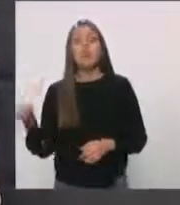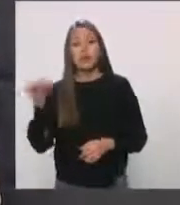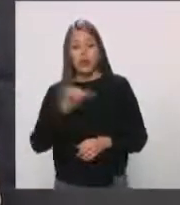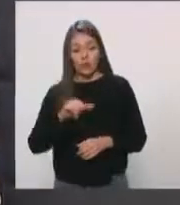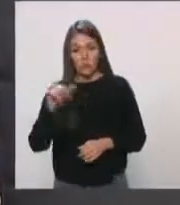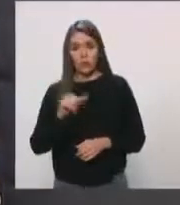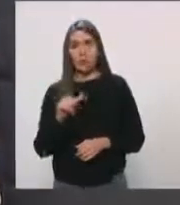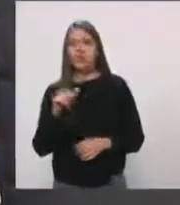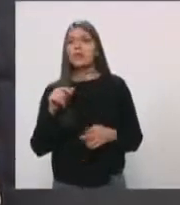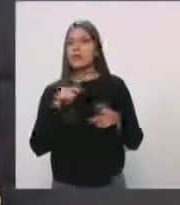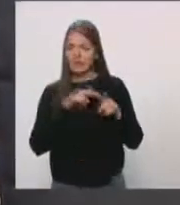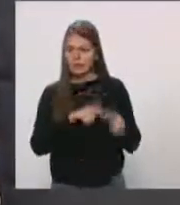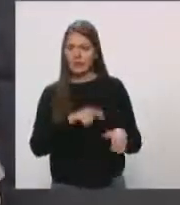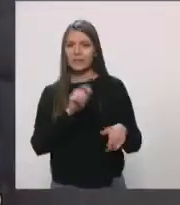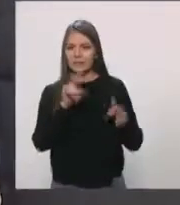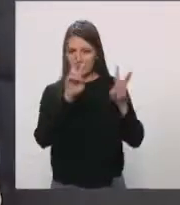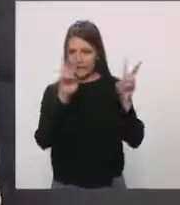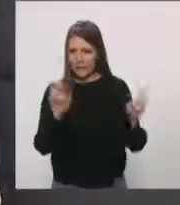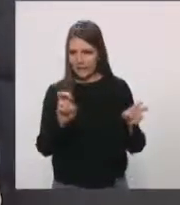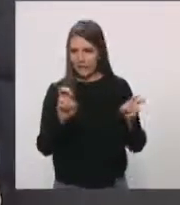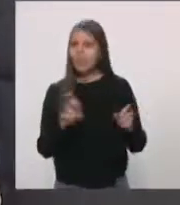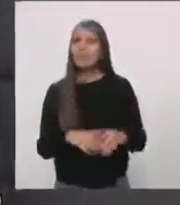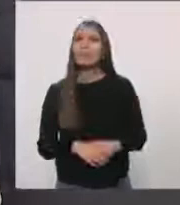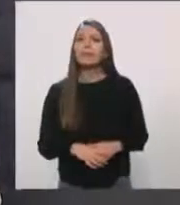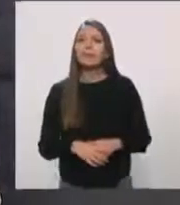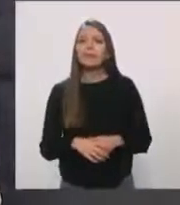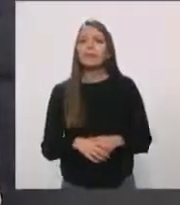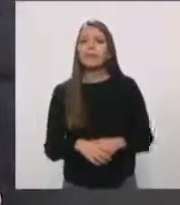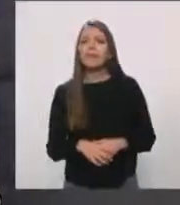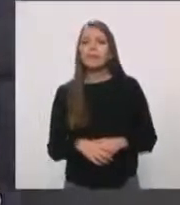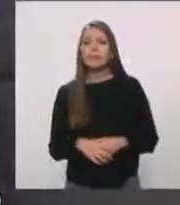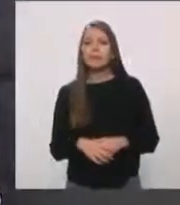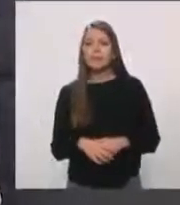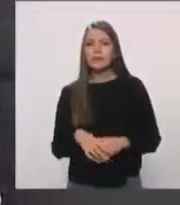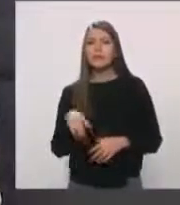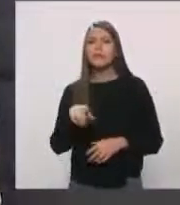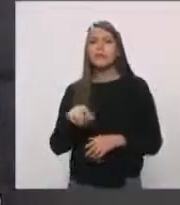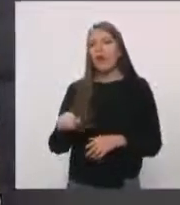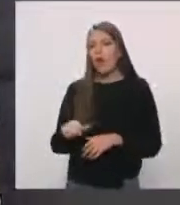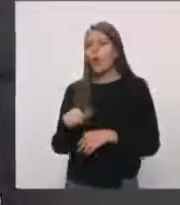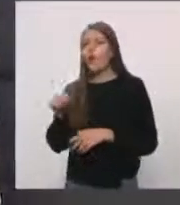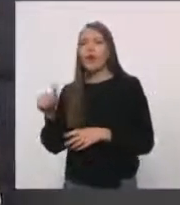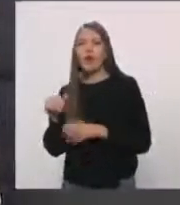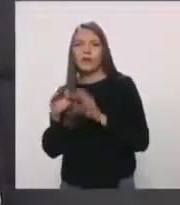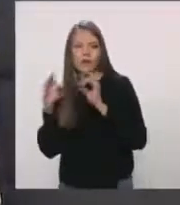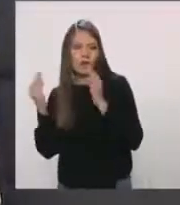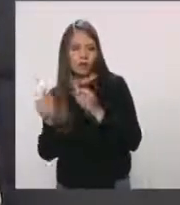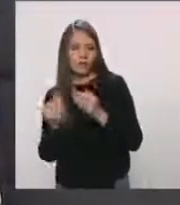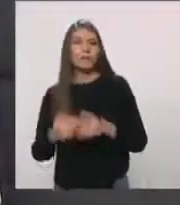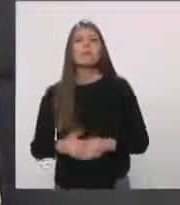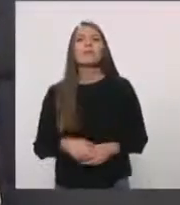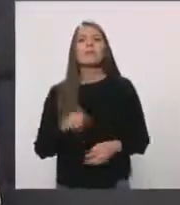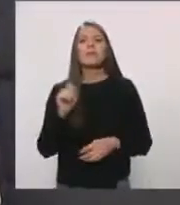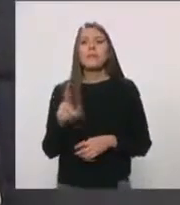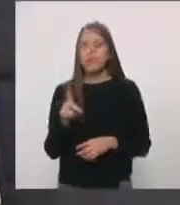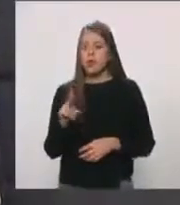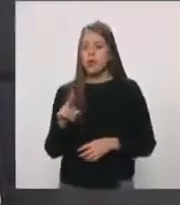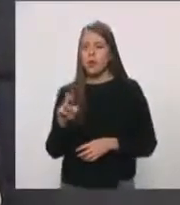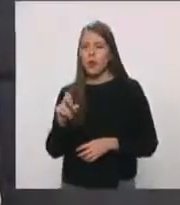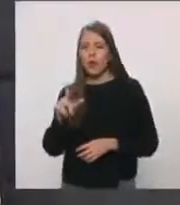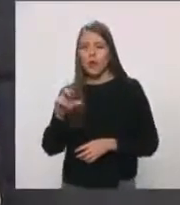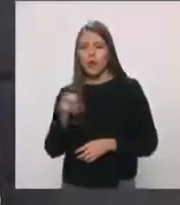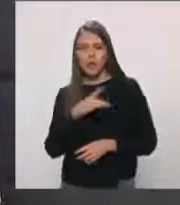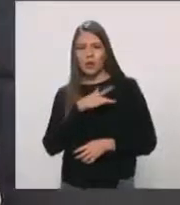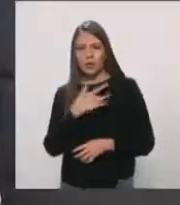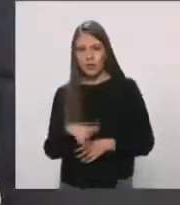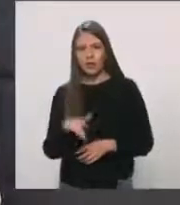seguir hablando del tema, lo vamos a tratar desde otra arista. Vamos a platicar sobre el duelo en